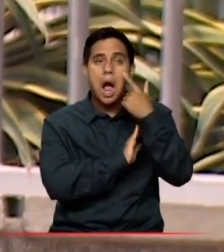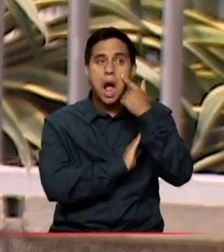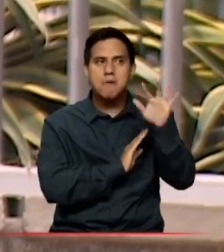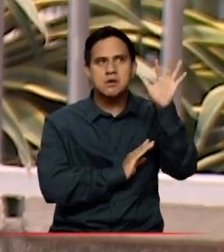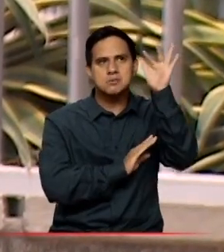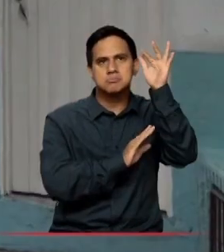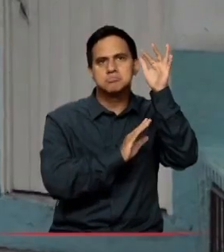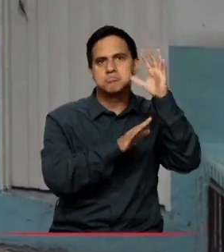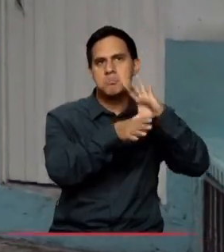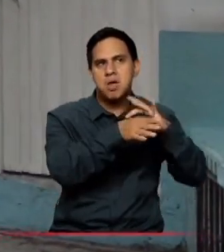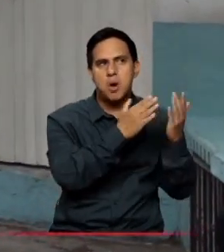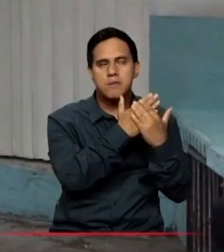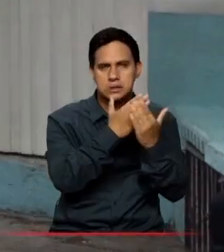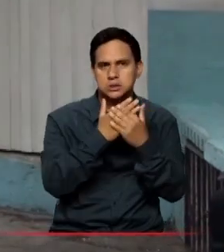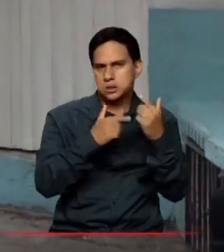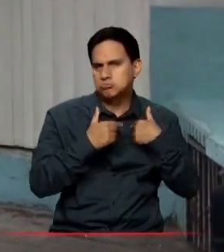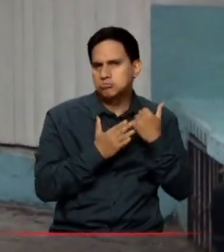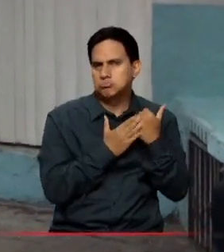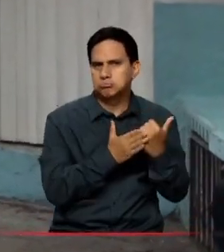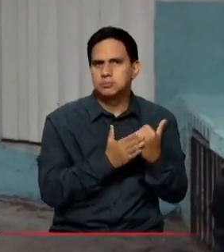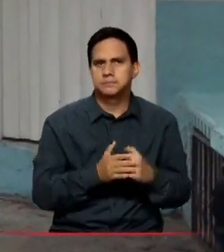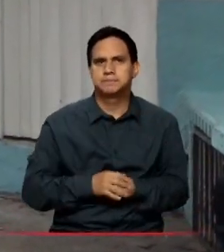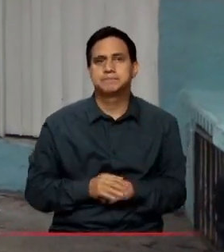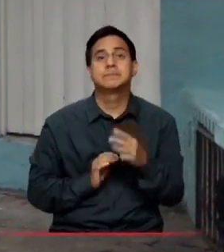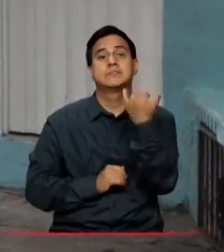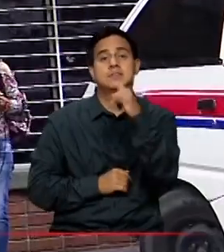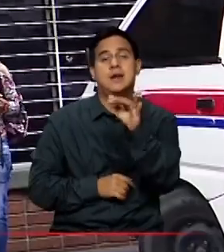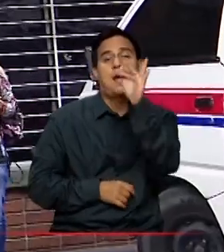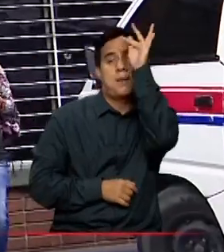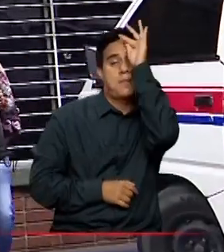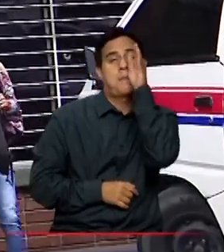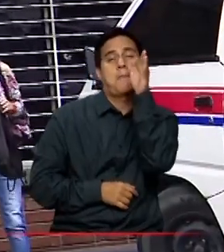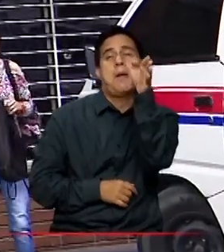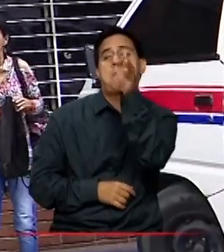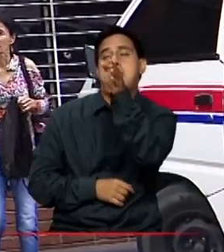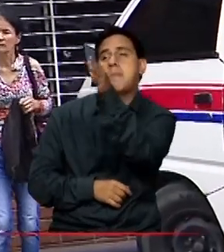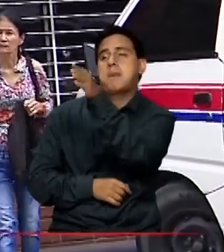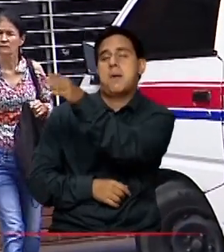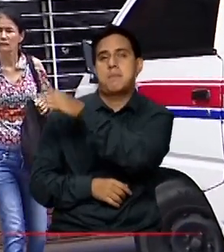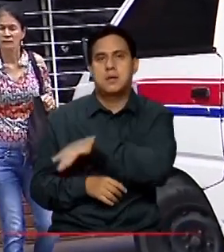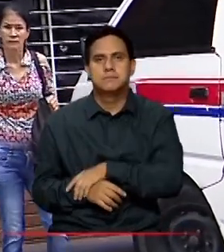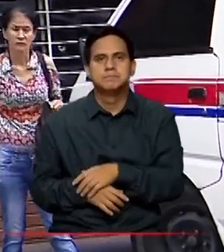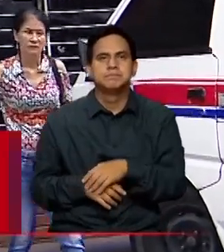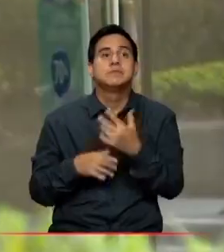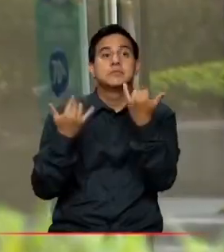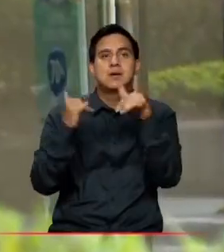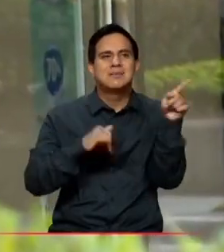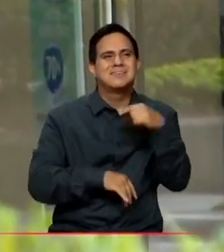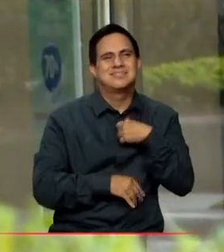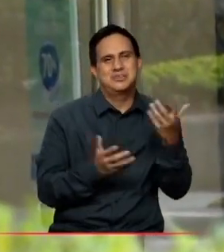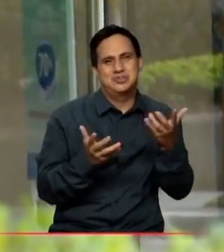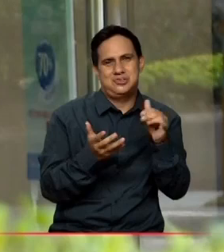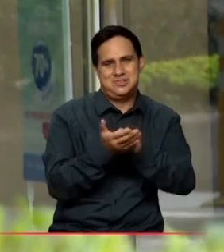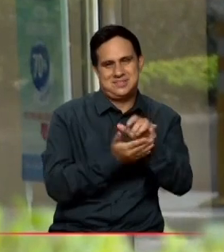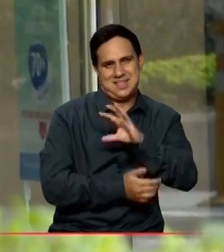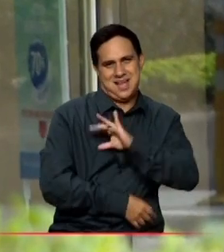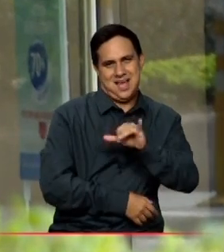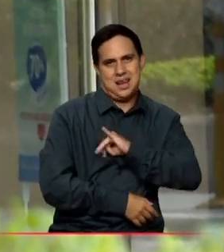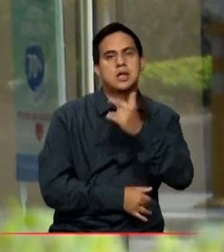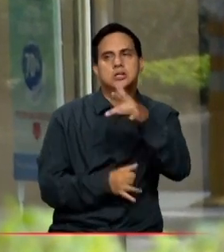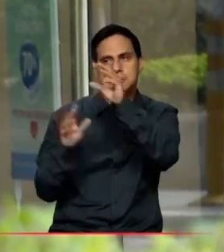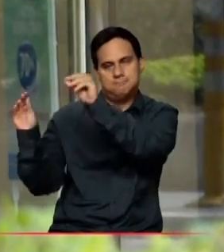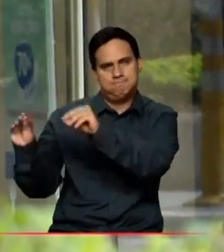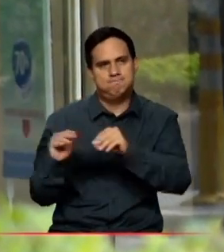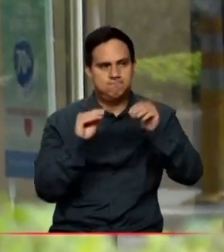los médicos tratantes han estado de clínica en clínica finalmente en un centro médico de la capital del Valle pudieron estabilizarla y bajo